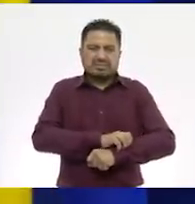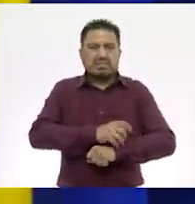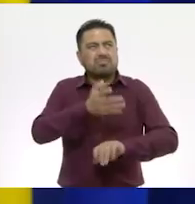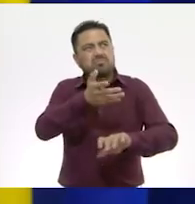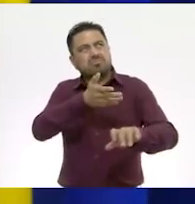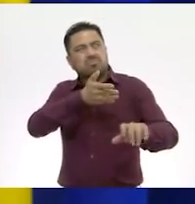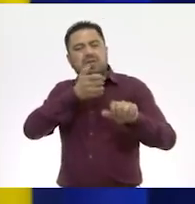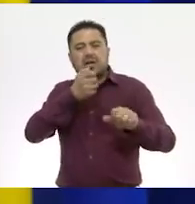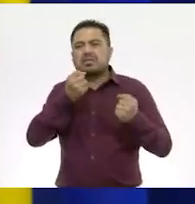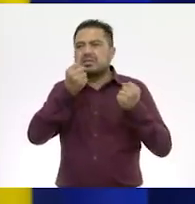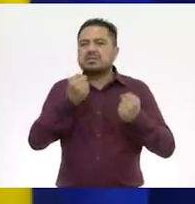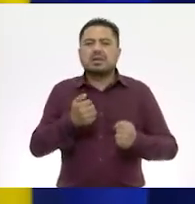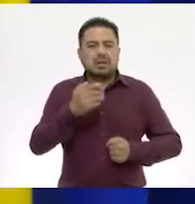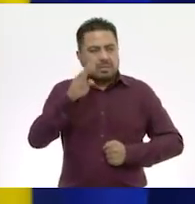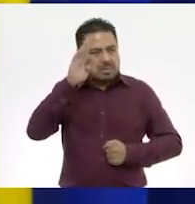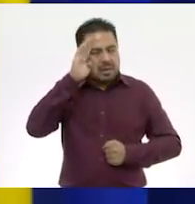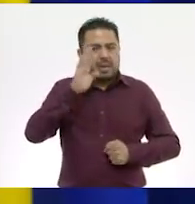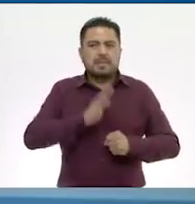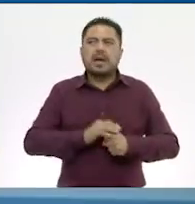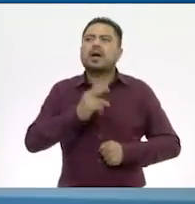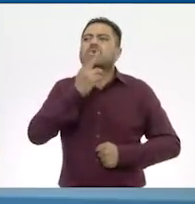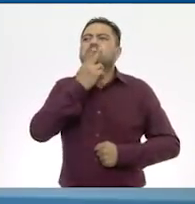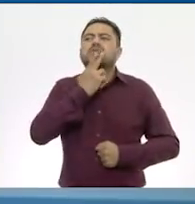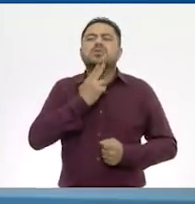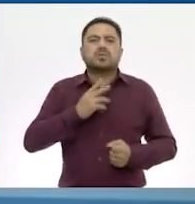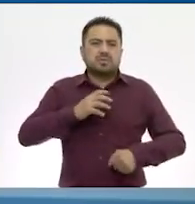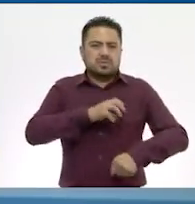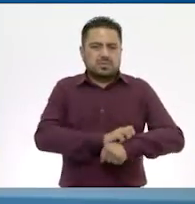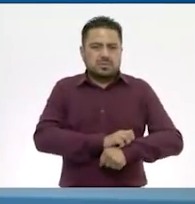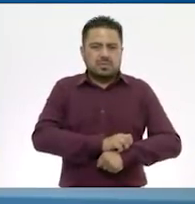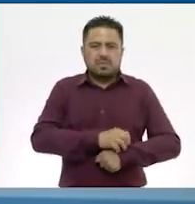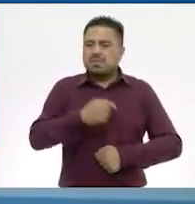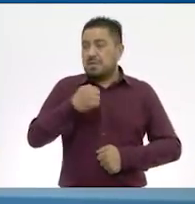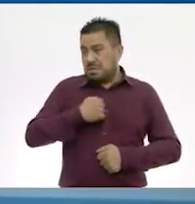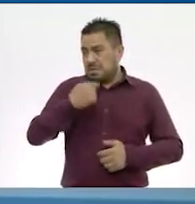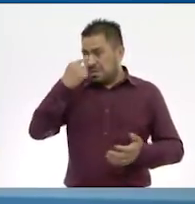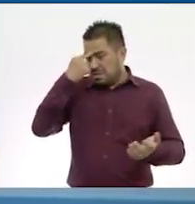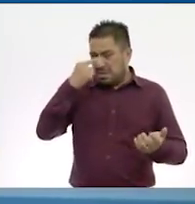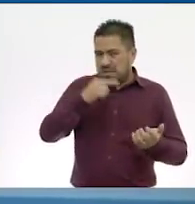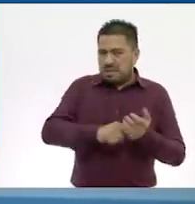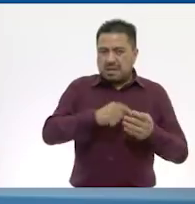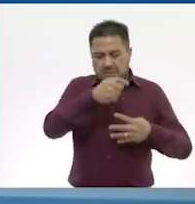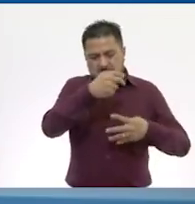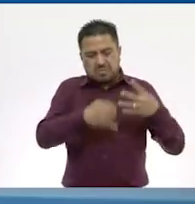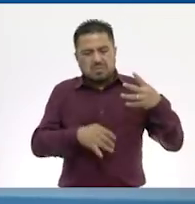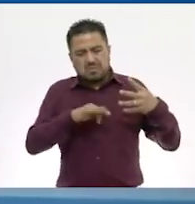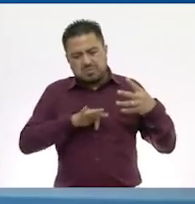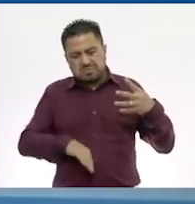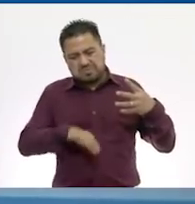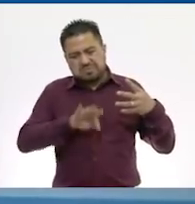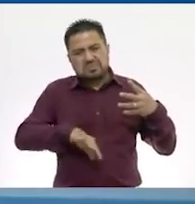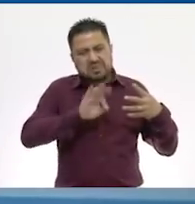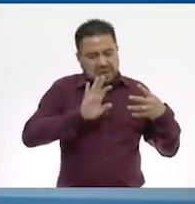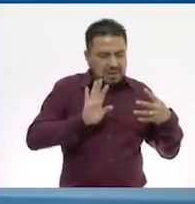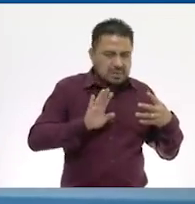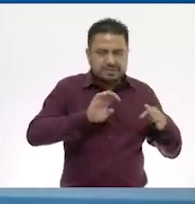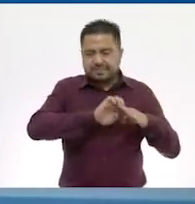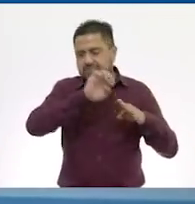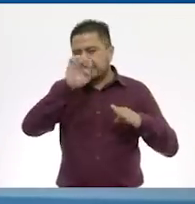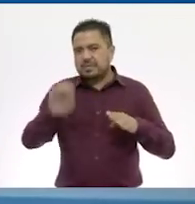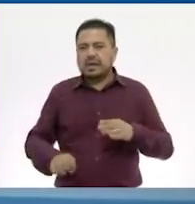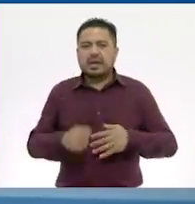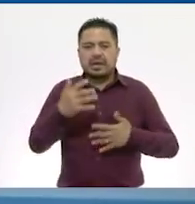cazador y seguro pensó que estaba muy dulce. Yo creo que hay varias que podrían ser. Por ejemplo,